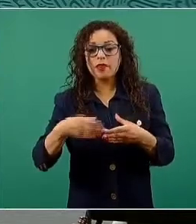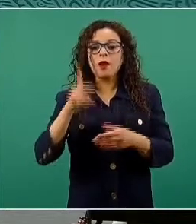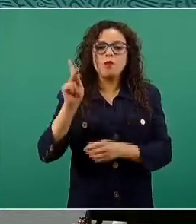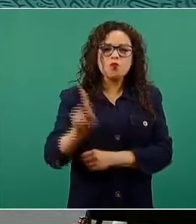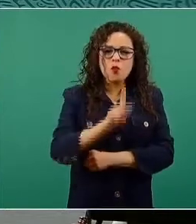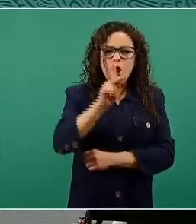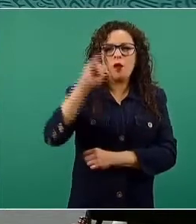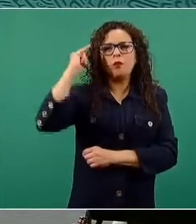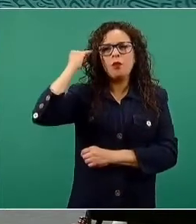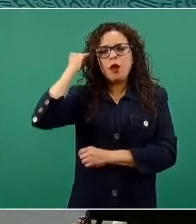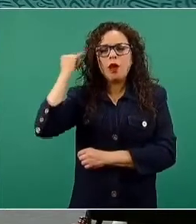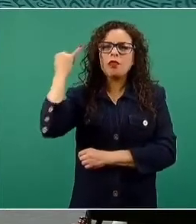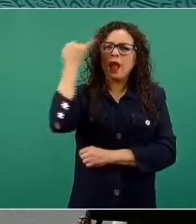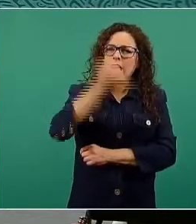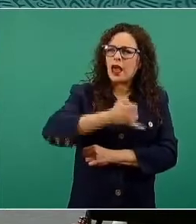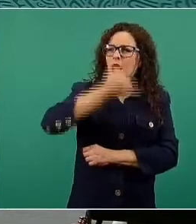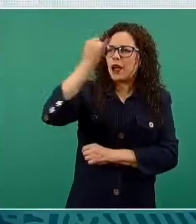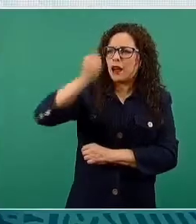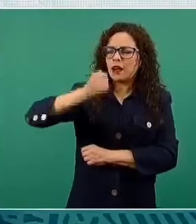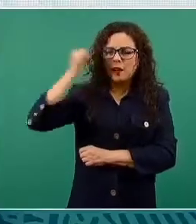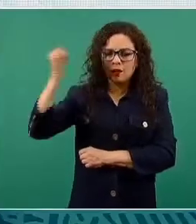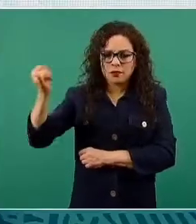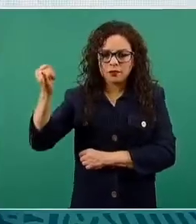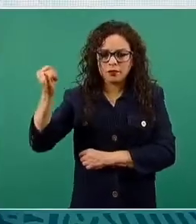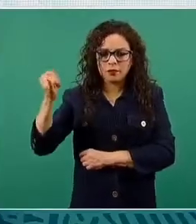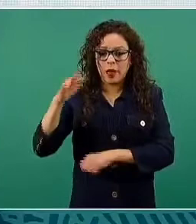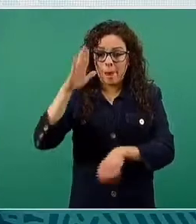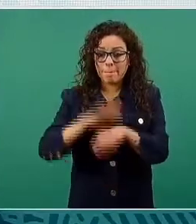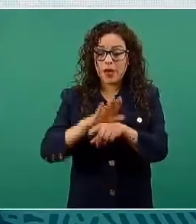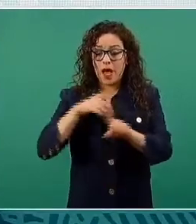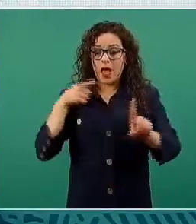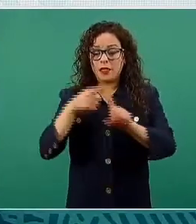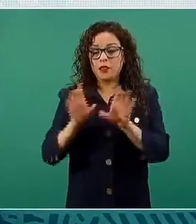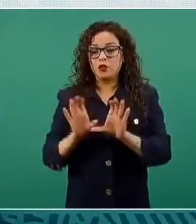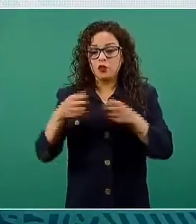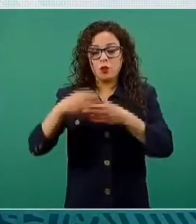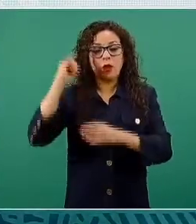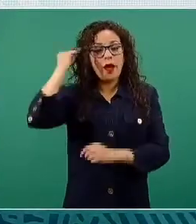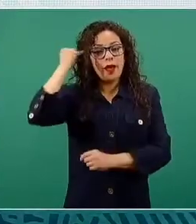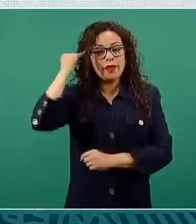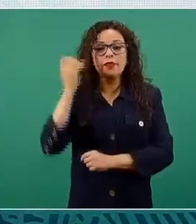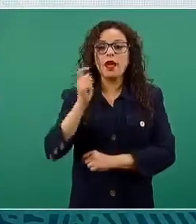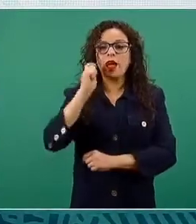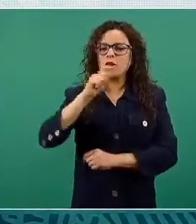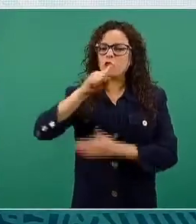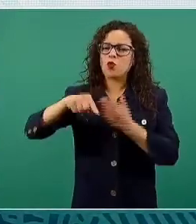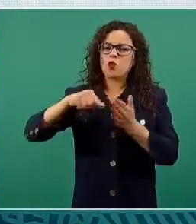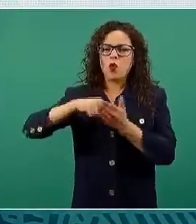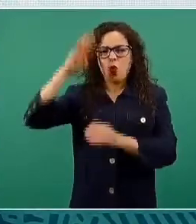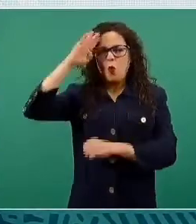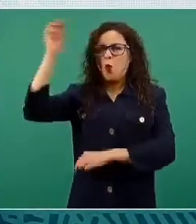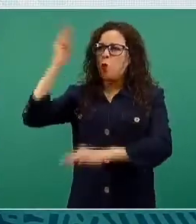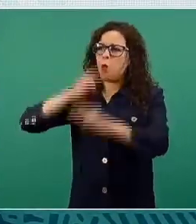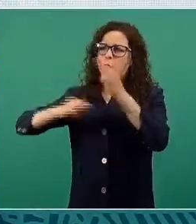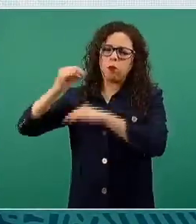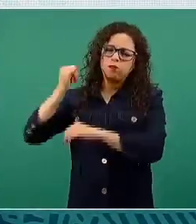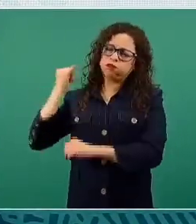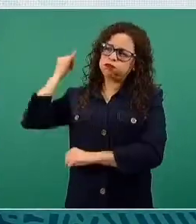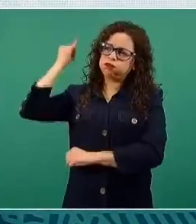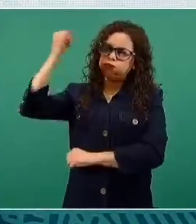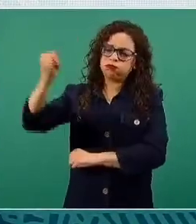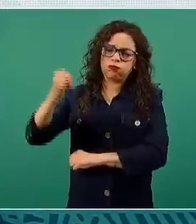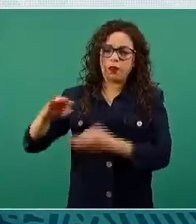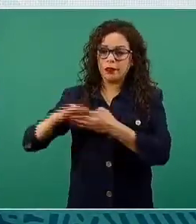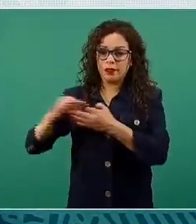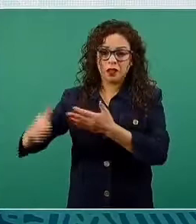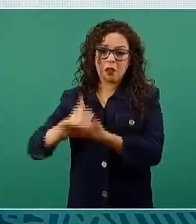pueblos indígenas, las comunidades indígenas, particularmente las que viven en zonas alejadas de las ciudades y que tienen